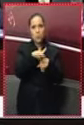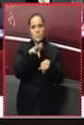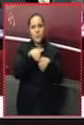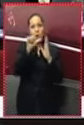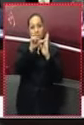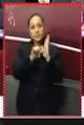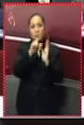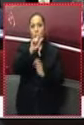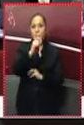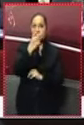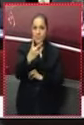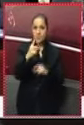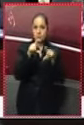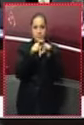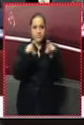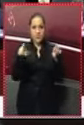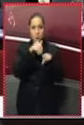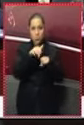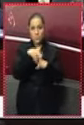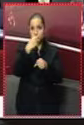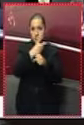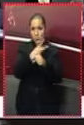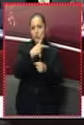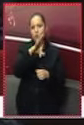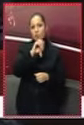segunda del Código Fiscal de la Federación.